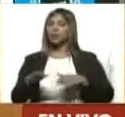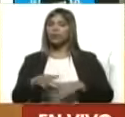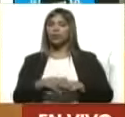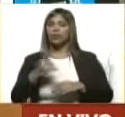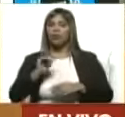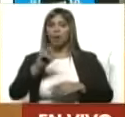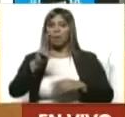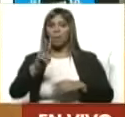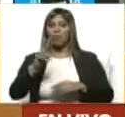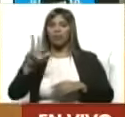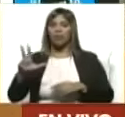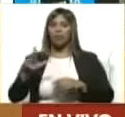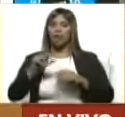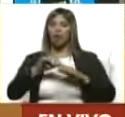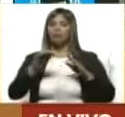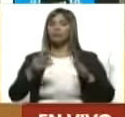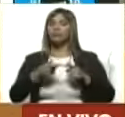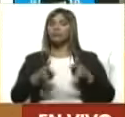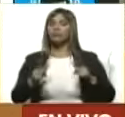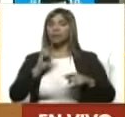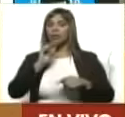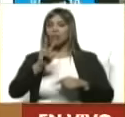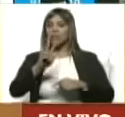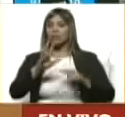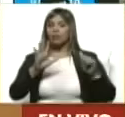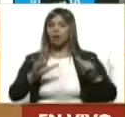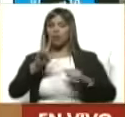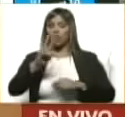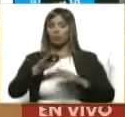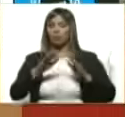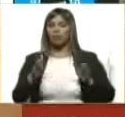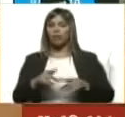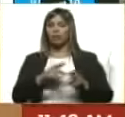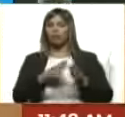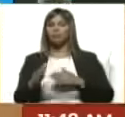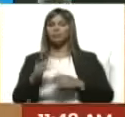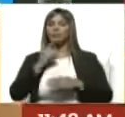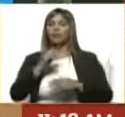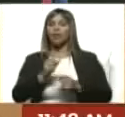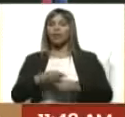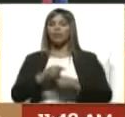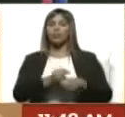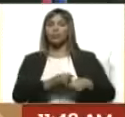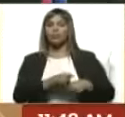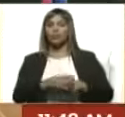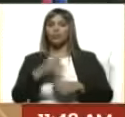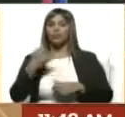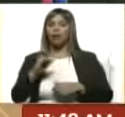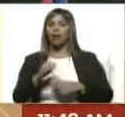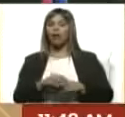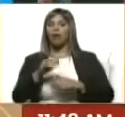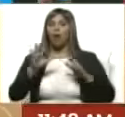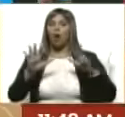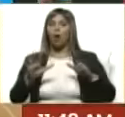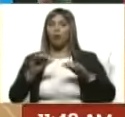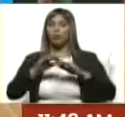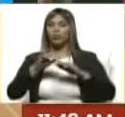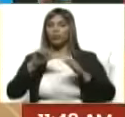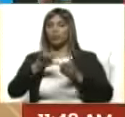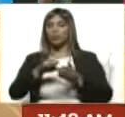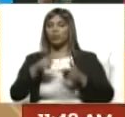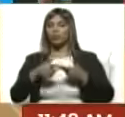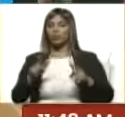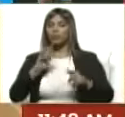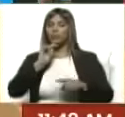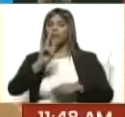tiene 23 centros activos y 62 mesas. Del Tamacuro tienen 8 centros activos y